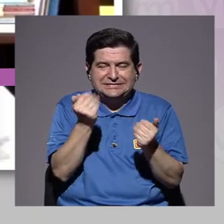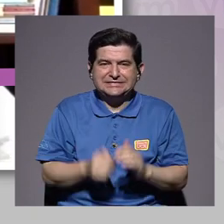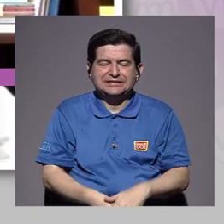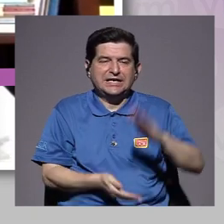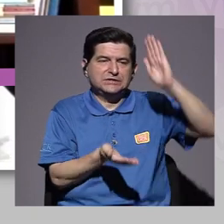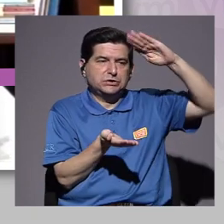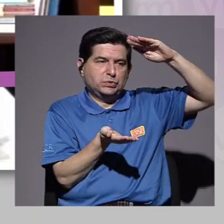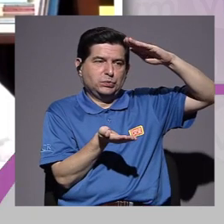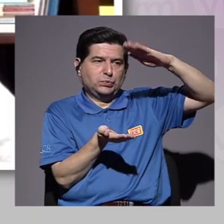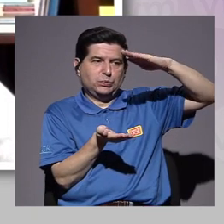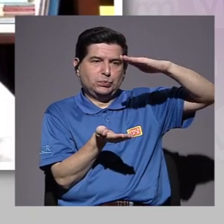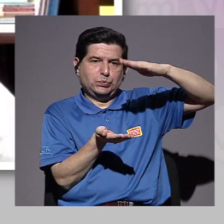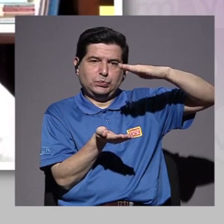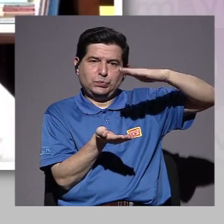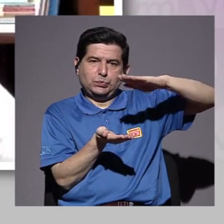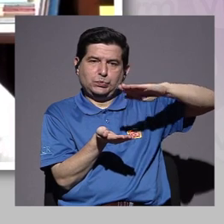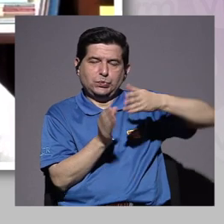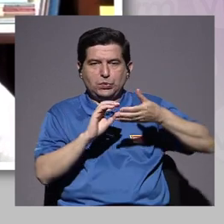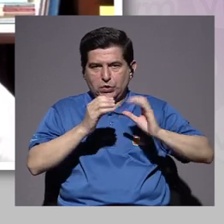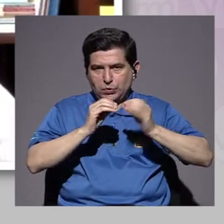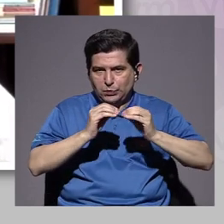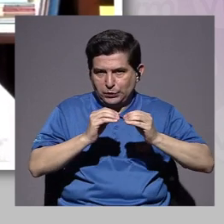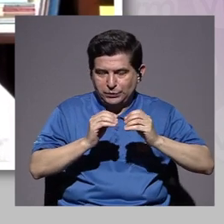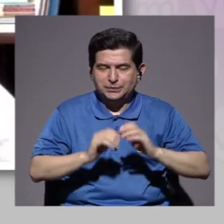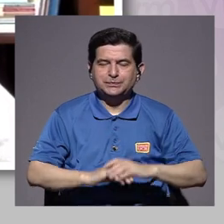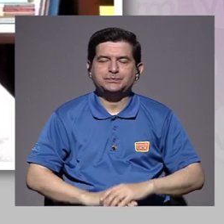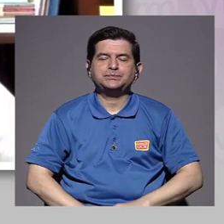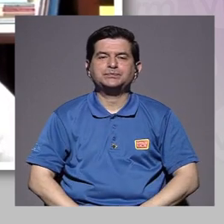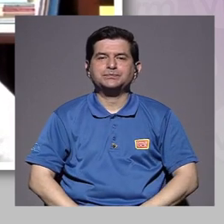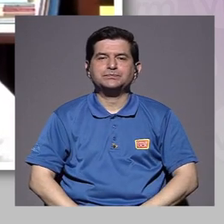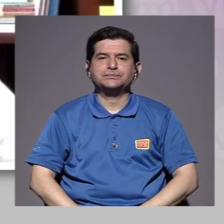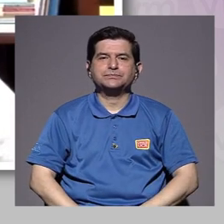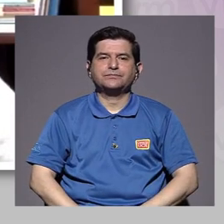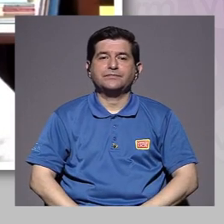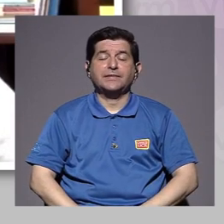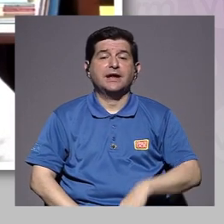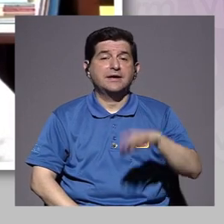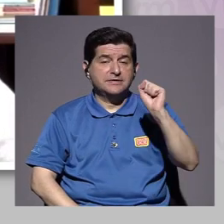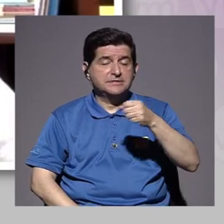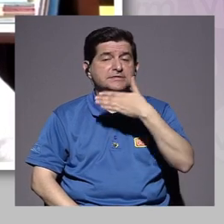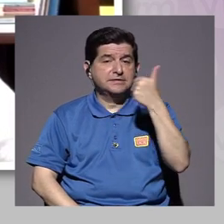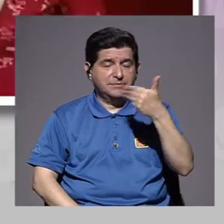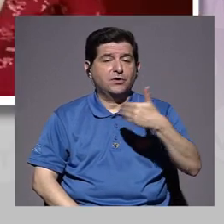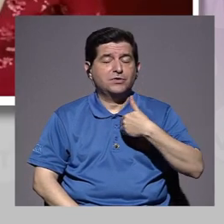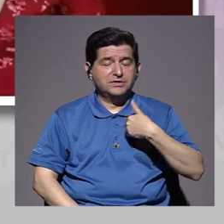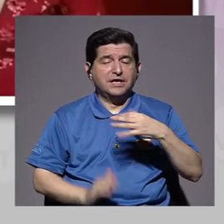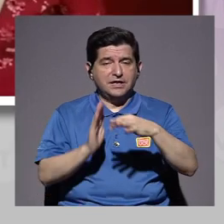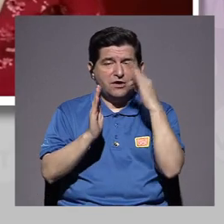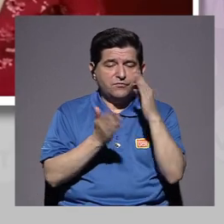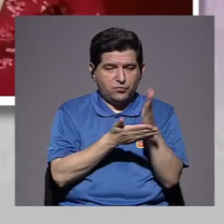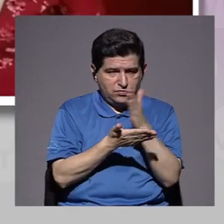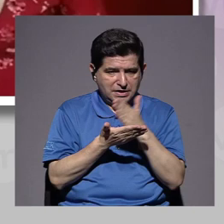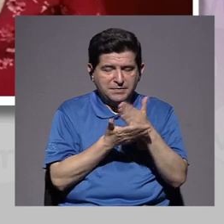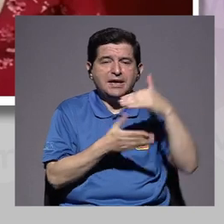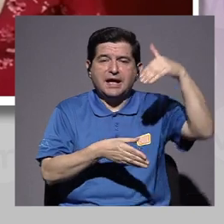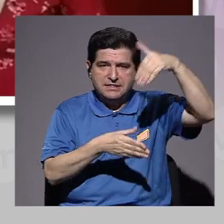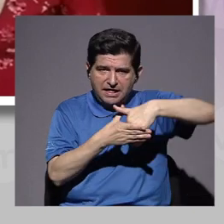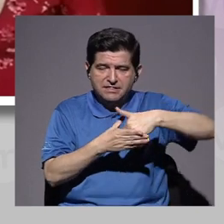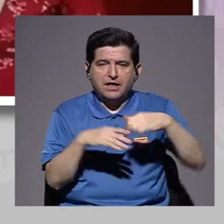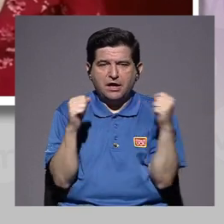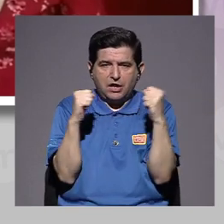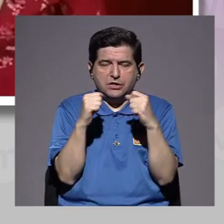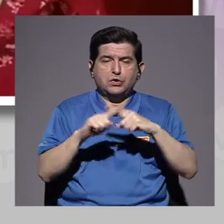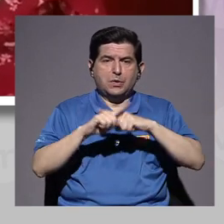vayan disminuyendo, o sea, la cantidad va disminuyendo. Entonces, sí es práctico tener fruta picada en el